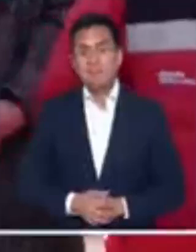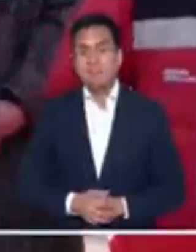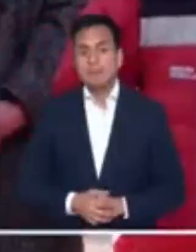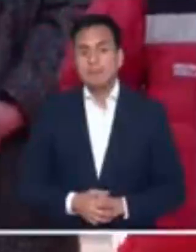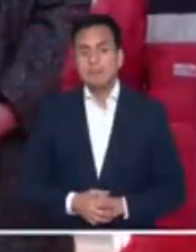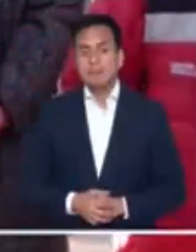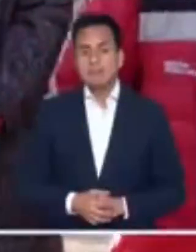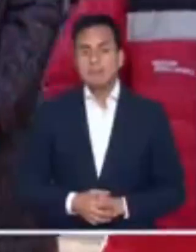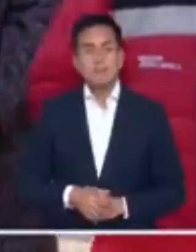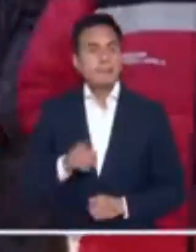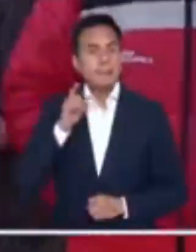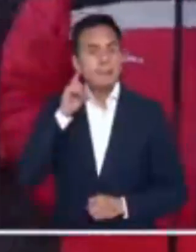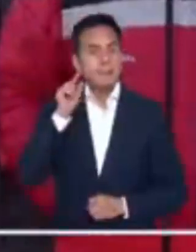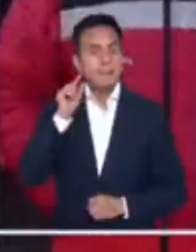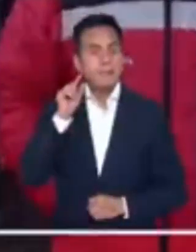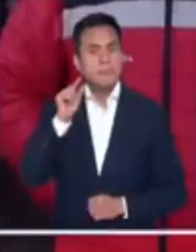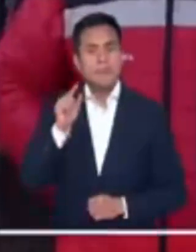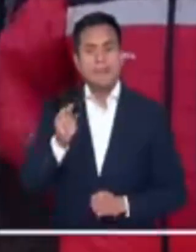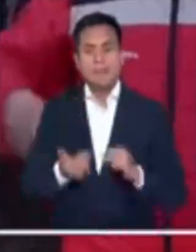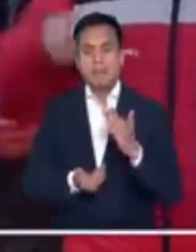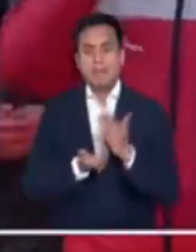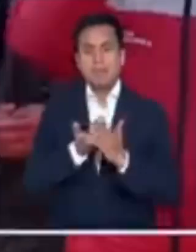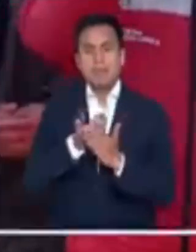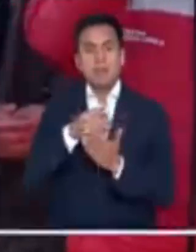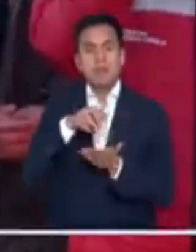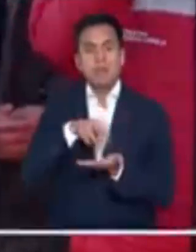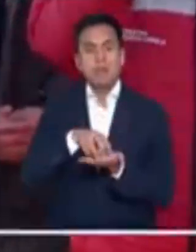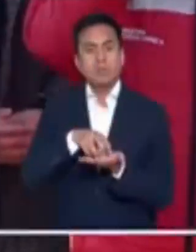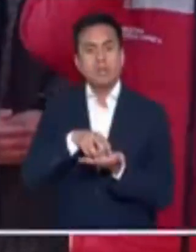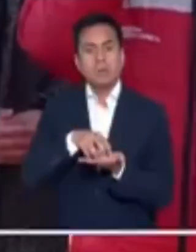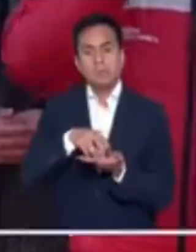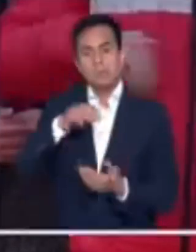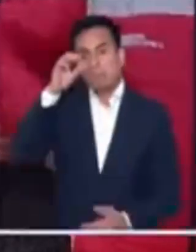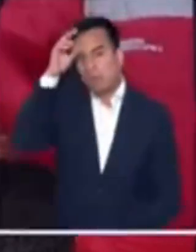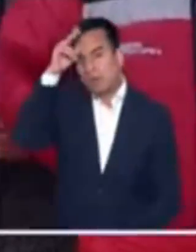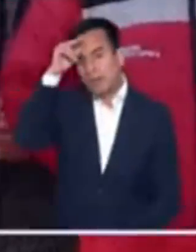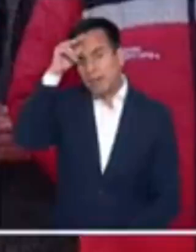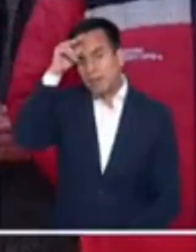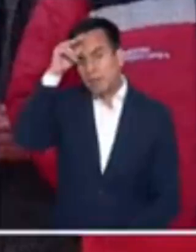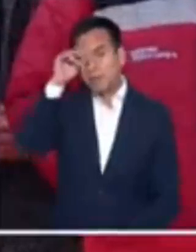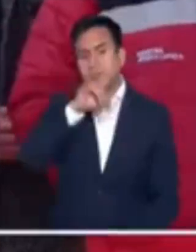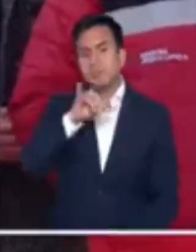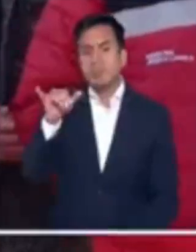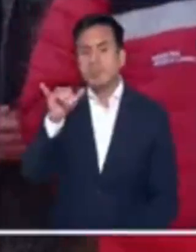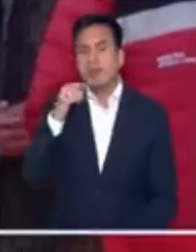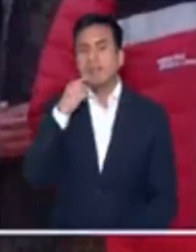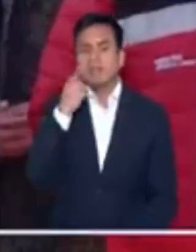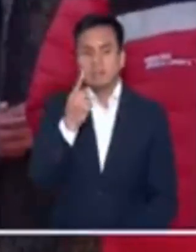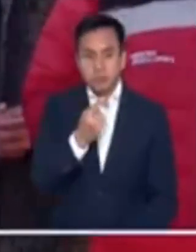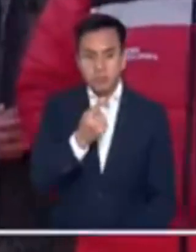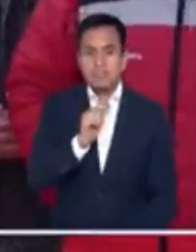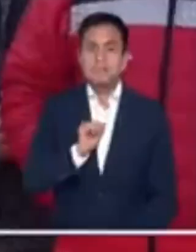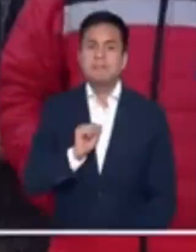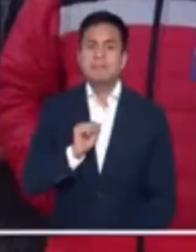Tenemos esta mañana una situación muy compleja, delicada, la comuna de Puente Alto. Vamos a hablar de ese tema después en las preguntas,